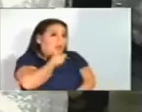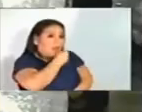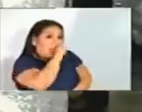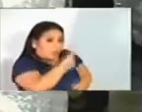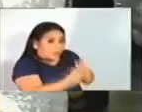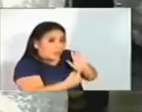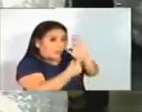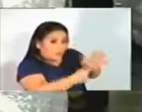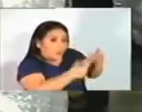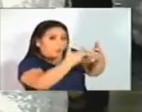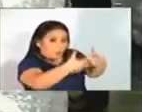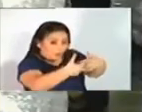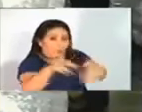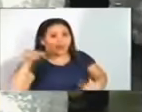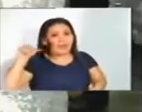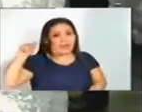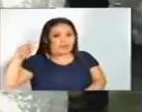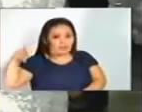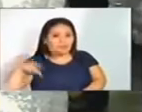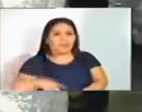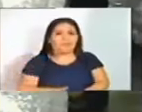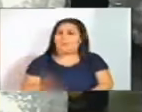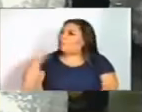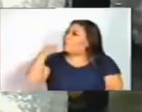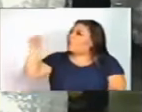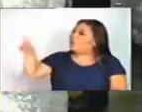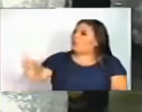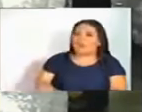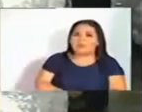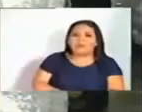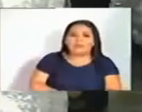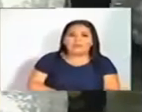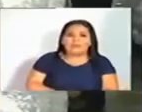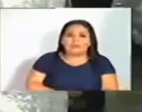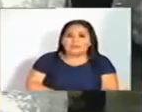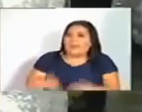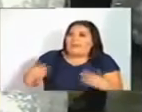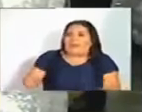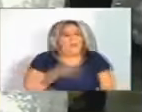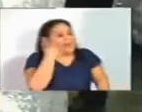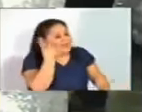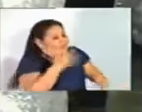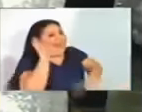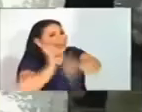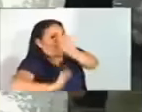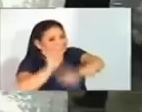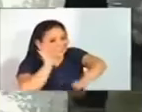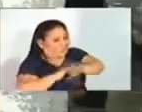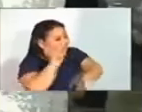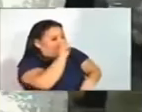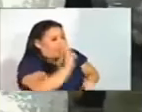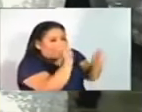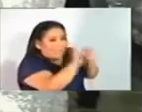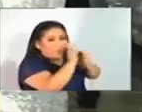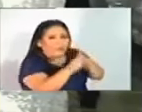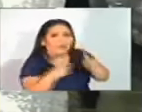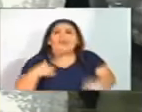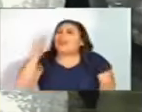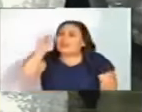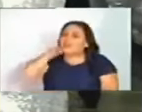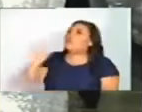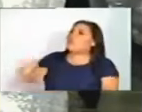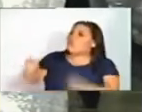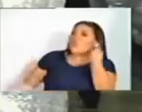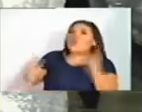privada nacional, así reconocida históricamente, pues, ¿Por qué? Porque así ha sido en la historia, pero no es el punto de mi pregunta, presidente. ¿Cuál es el punto entonces?